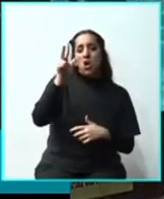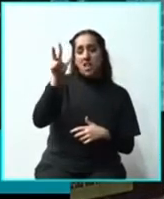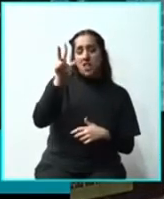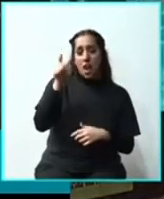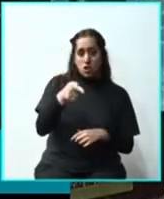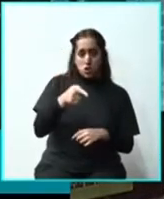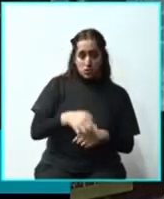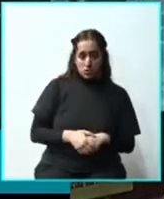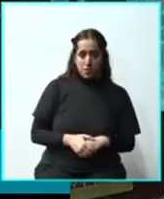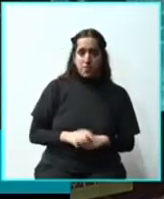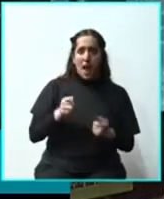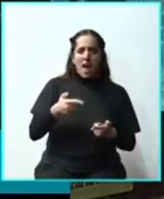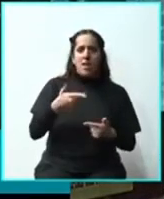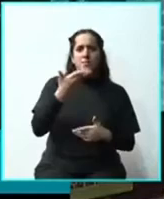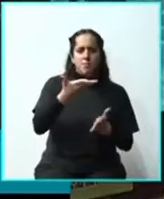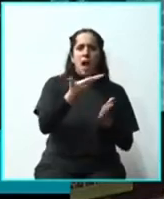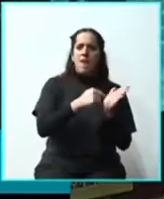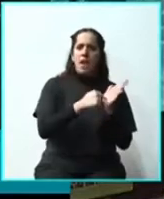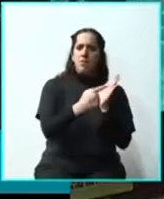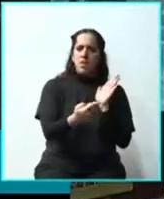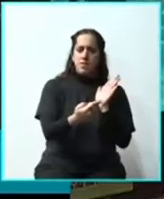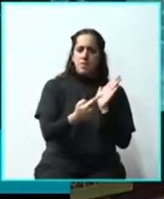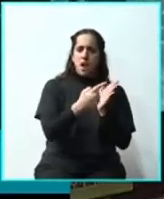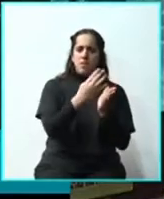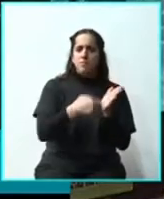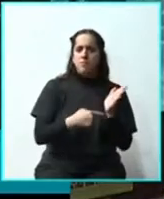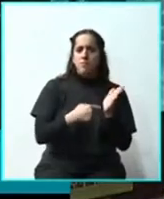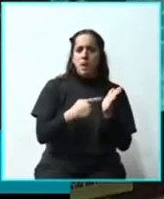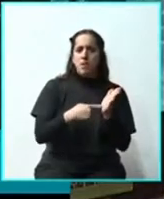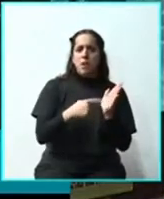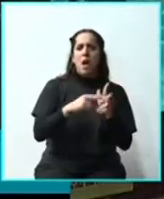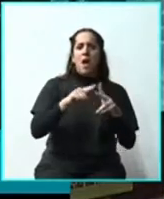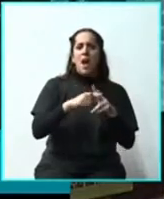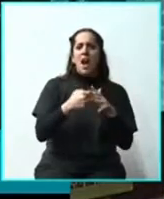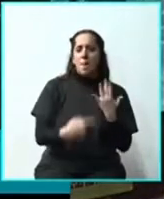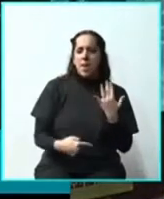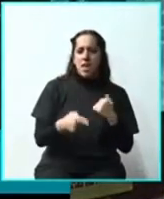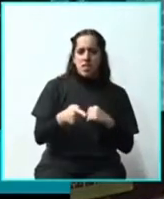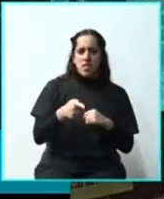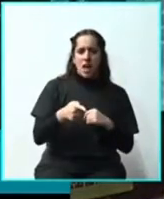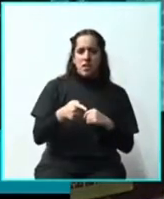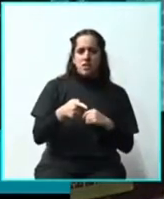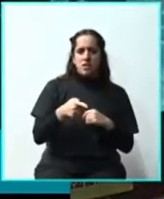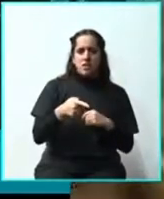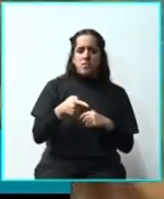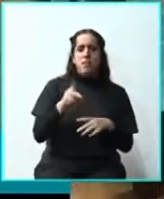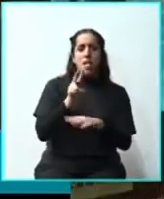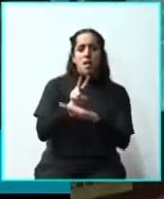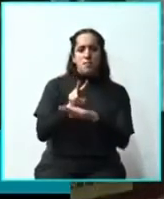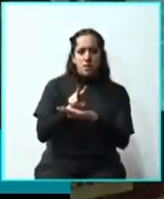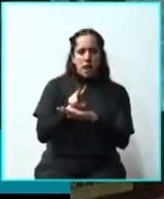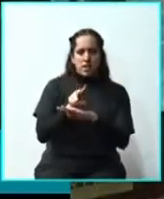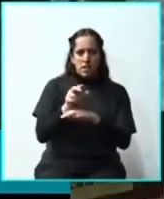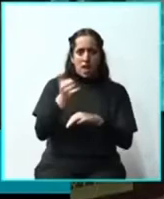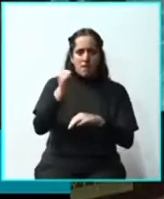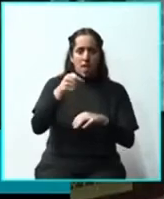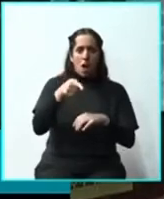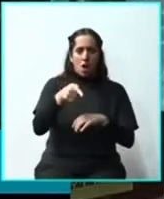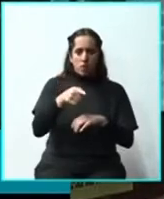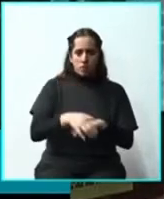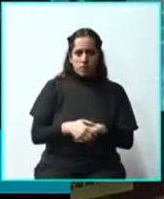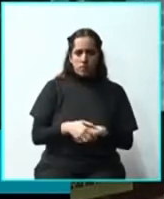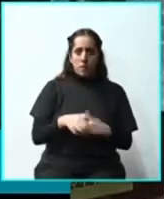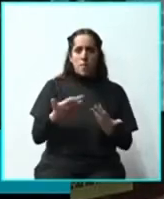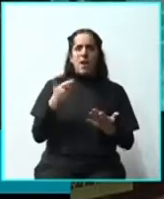5.688, donde habla expresamente de las herramientas de videovigilancia destinadas